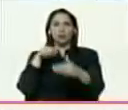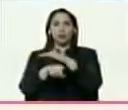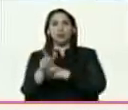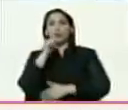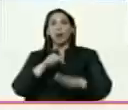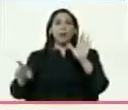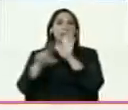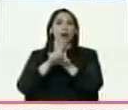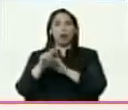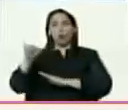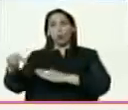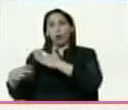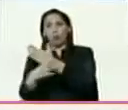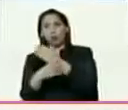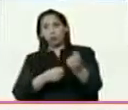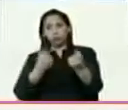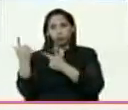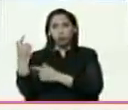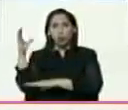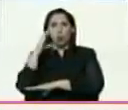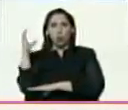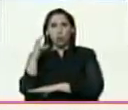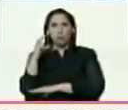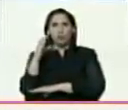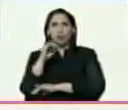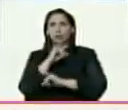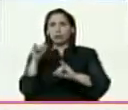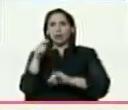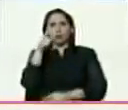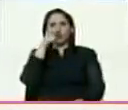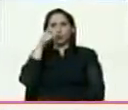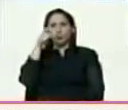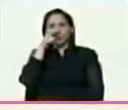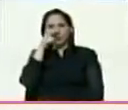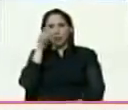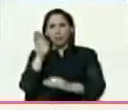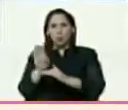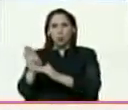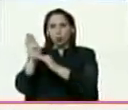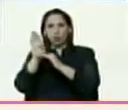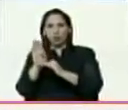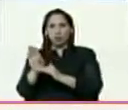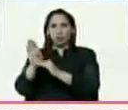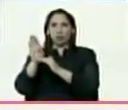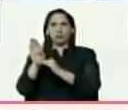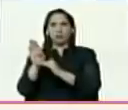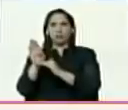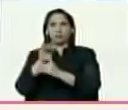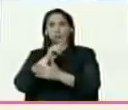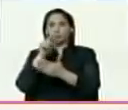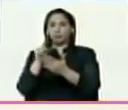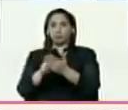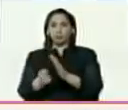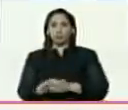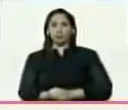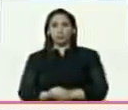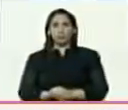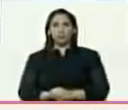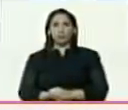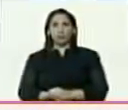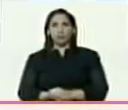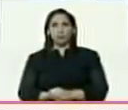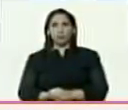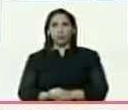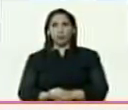de agua ido a colombia iba a estar supervisada protegida y totalmente armada